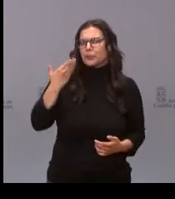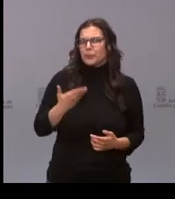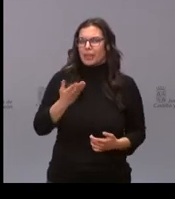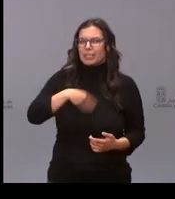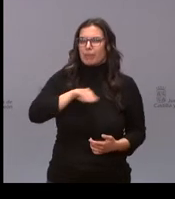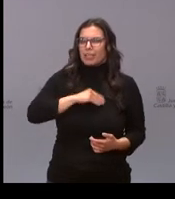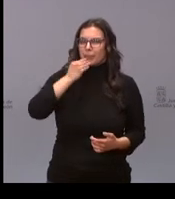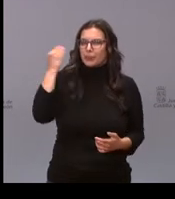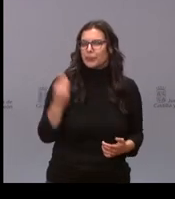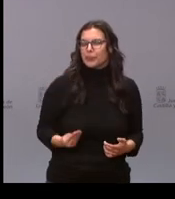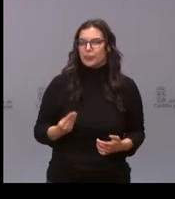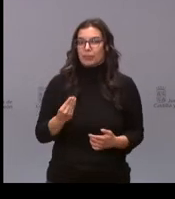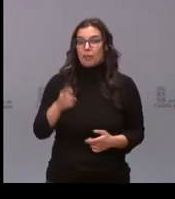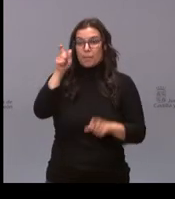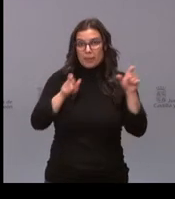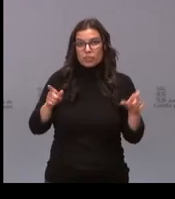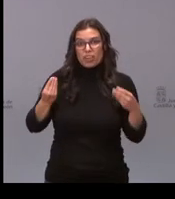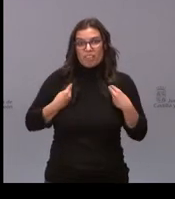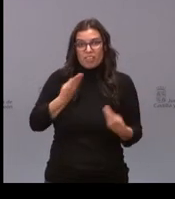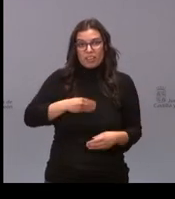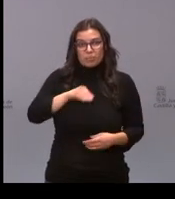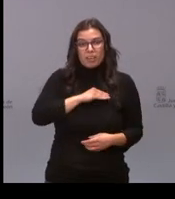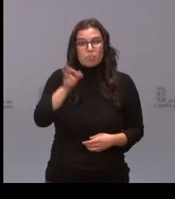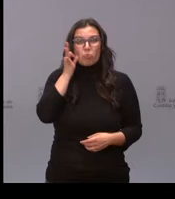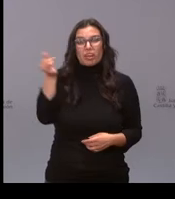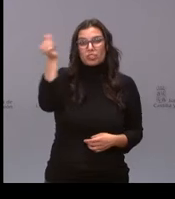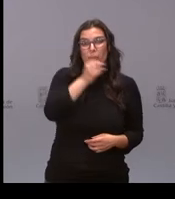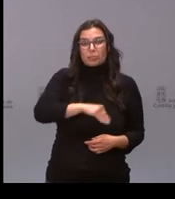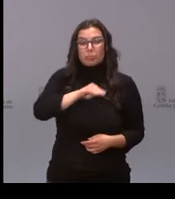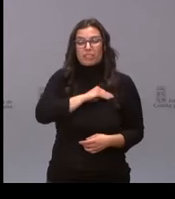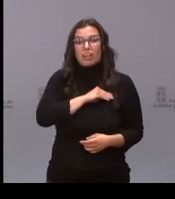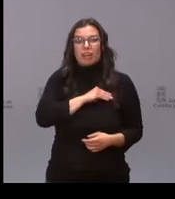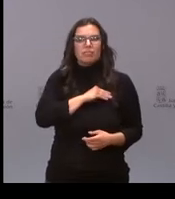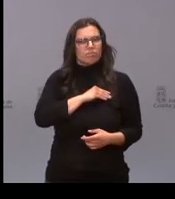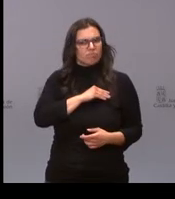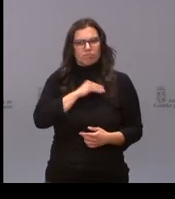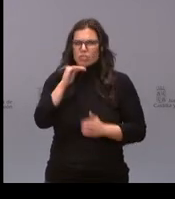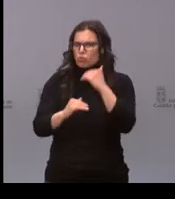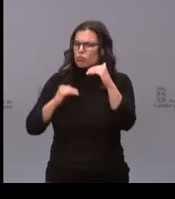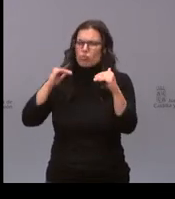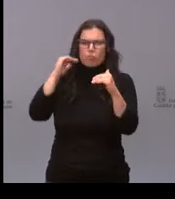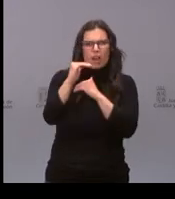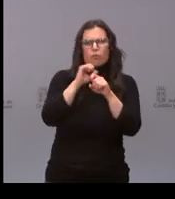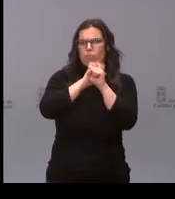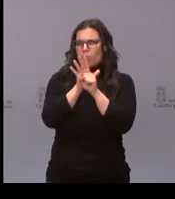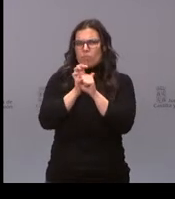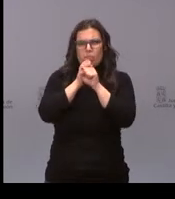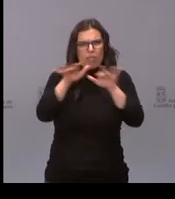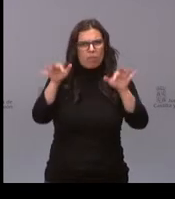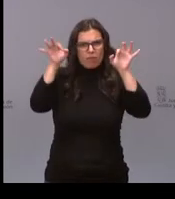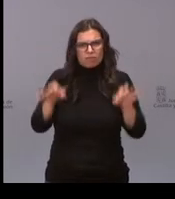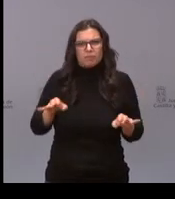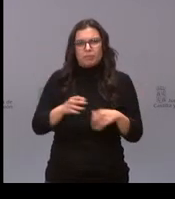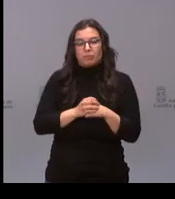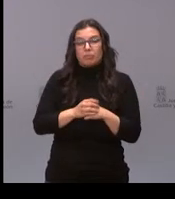gran nación. Los españoles, las mujeres y los hombres de este país vamos a superar esta pandemia